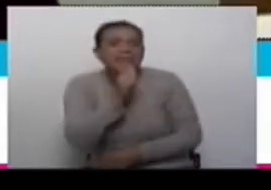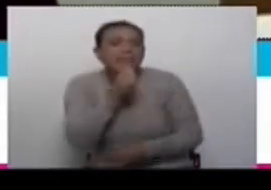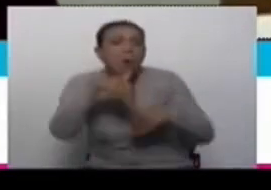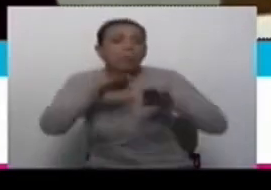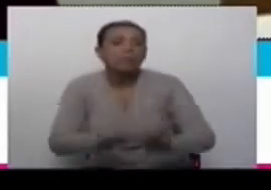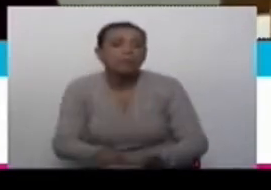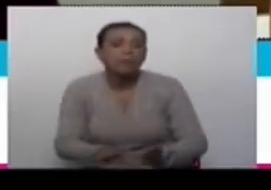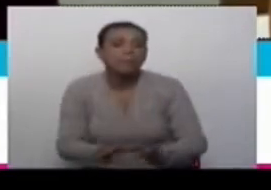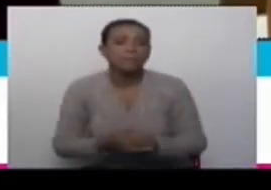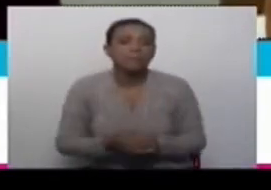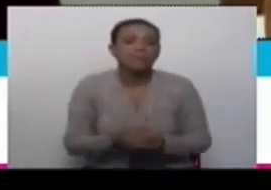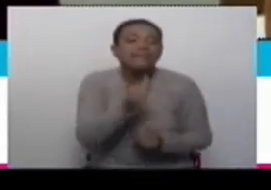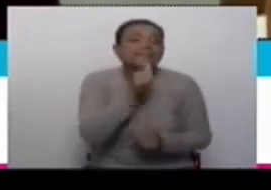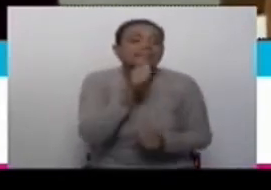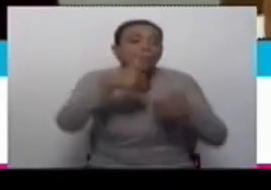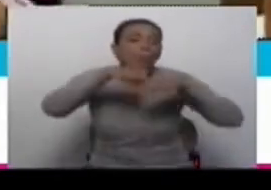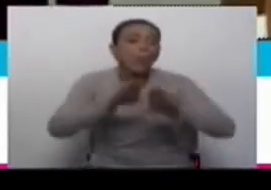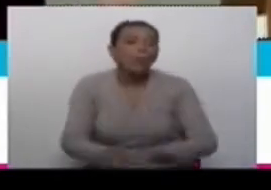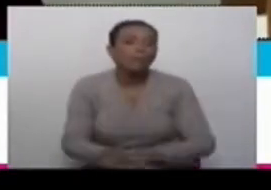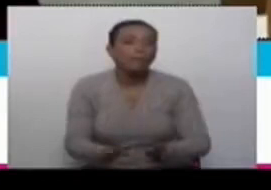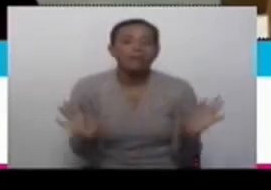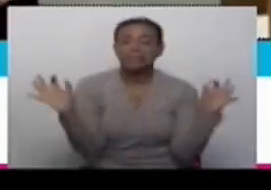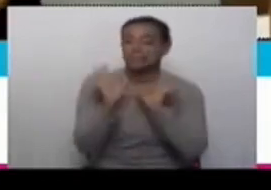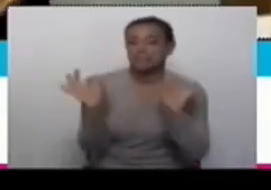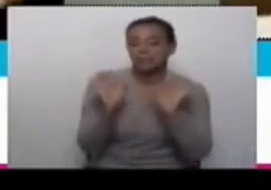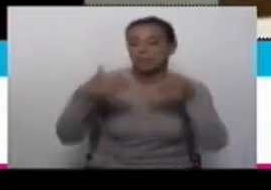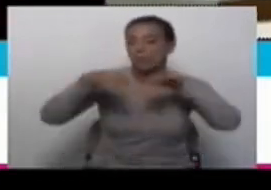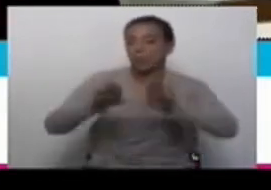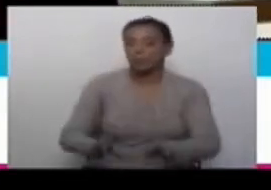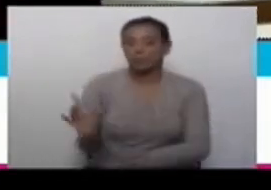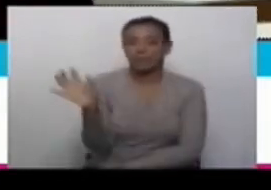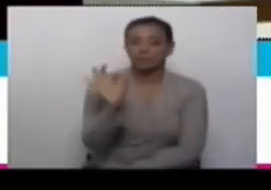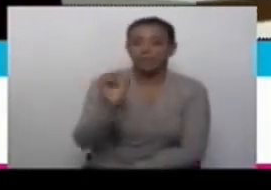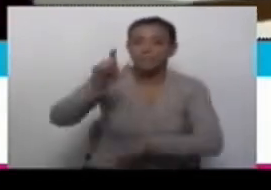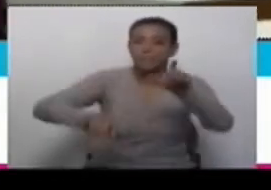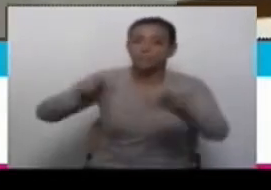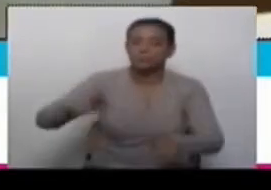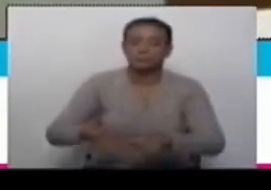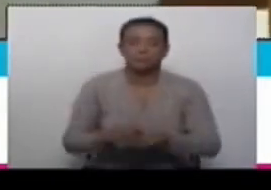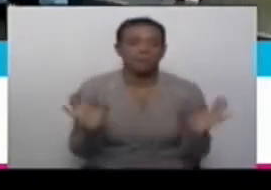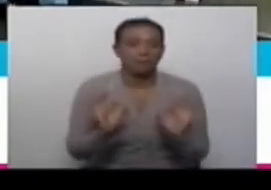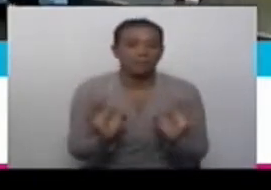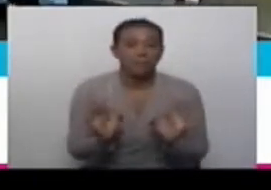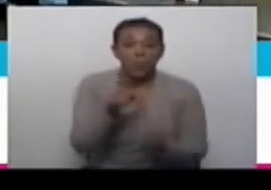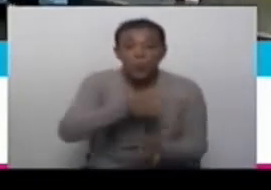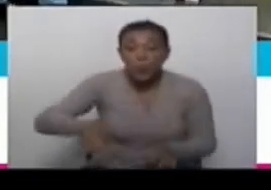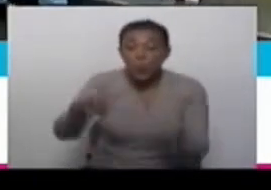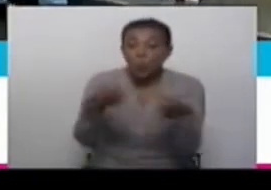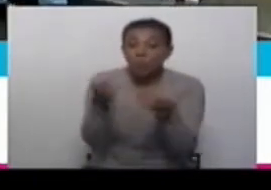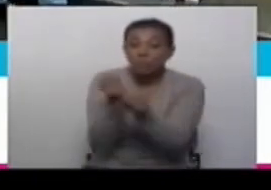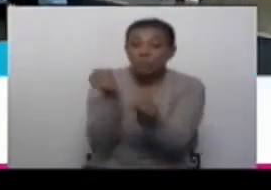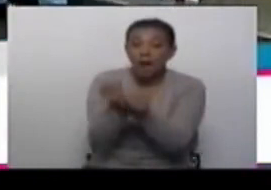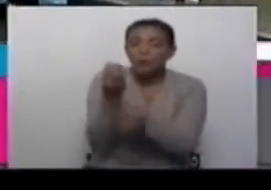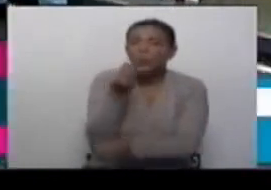a Venezuela? ¿Quién la puede detener? Nadie, compadre, nadie. Y aquí está la clase obrera, que es el motor. William,